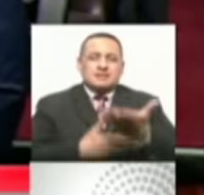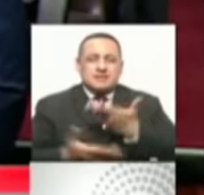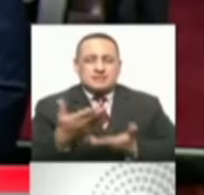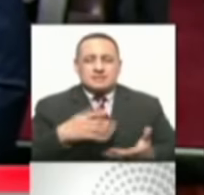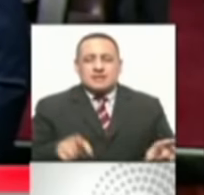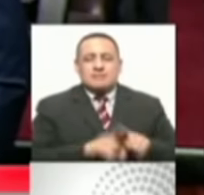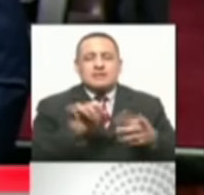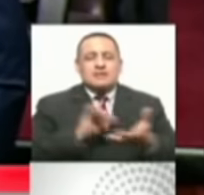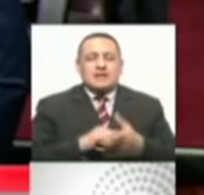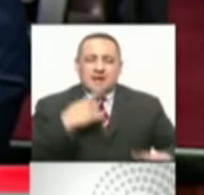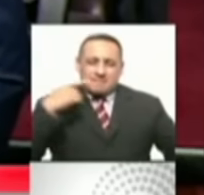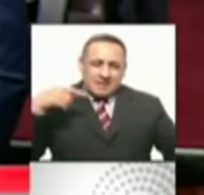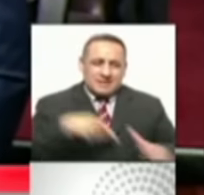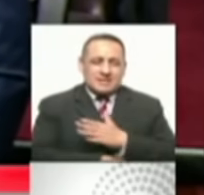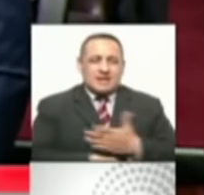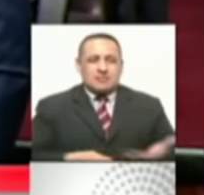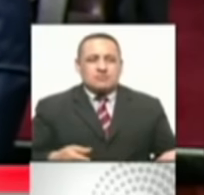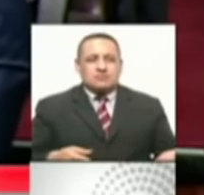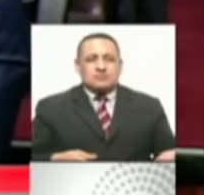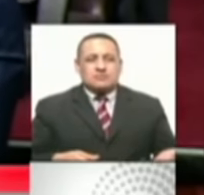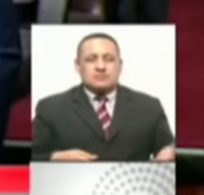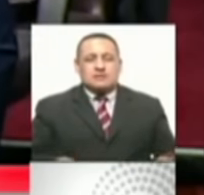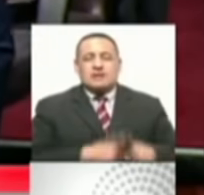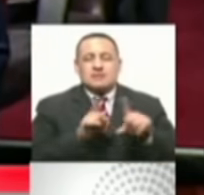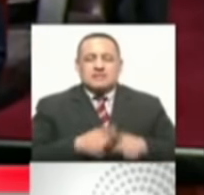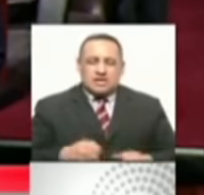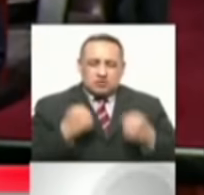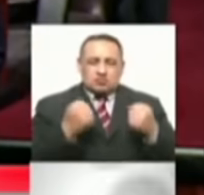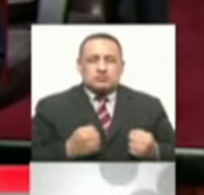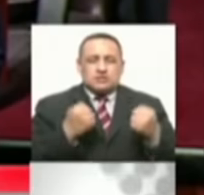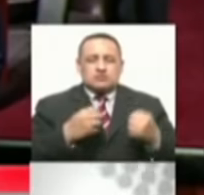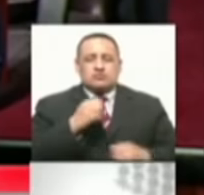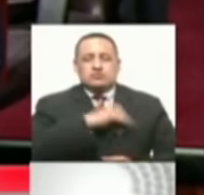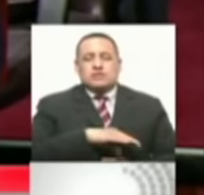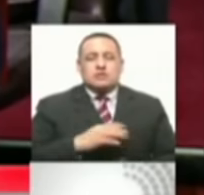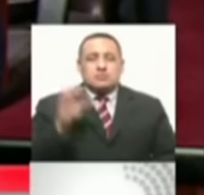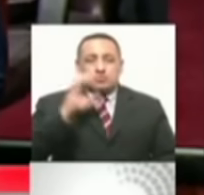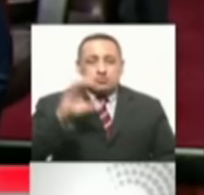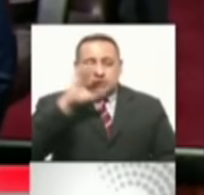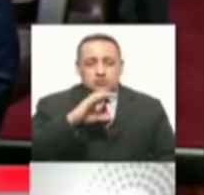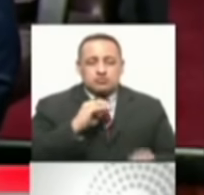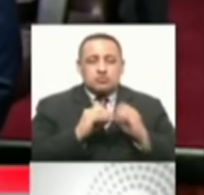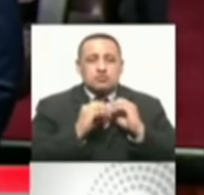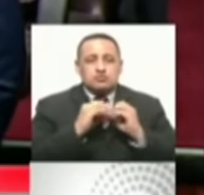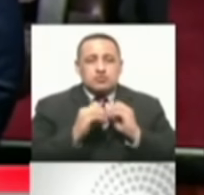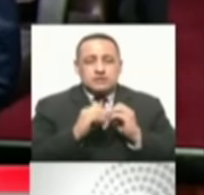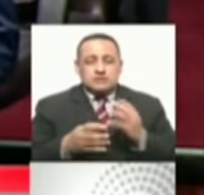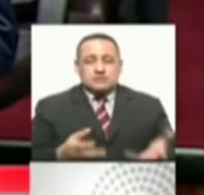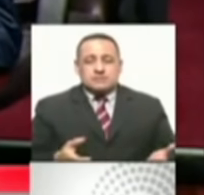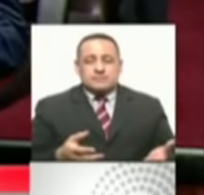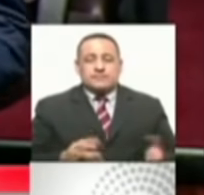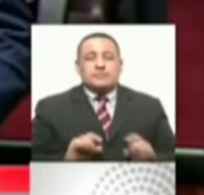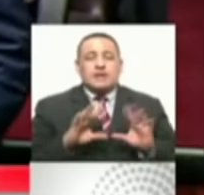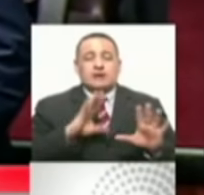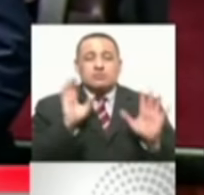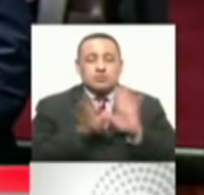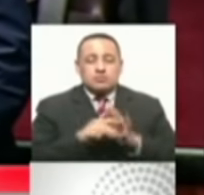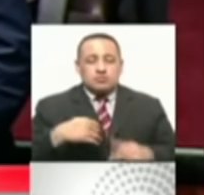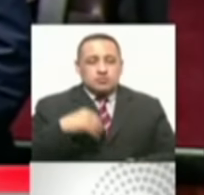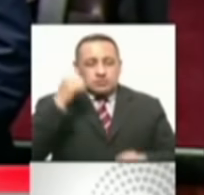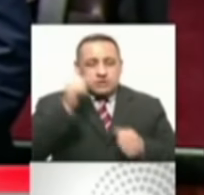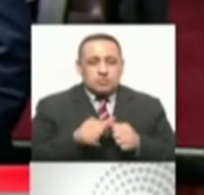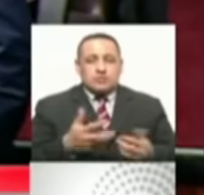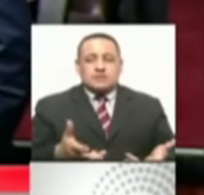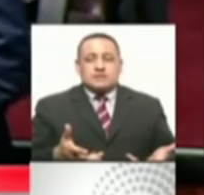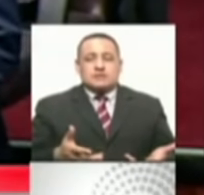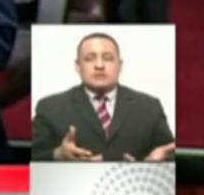y a la casa de este gobierno? Puede ser, pero un periodista que no es de derecha, que es Ángel Páez, y que ha seguido